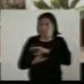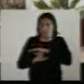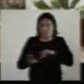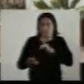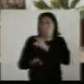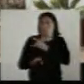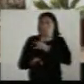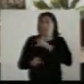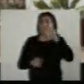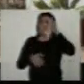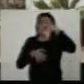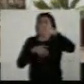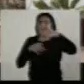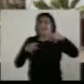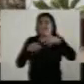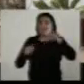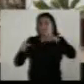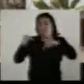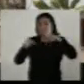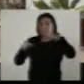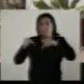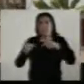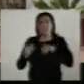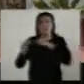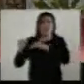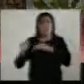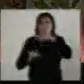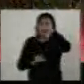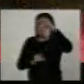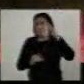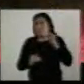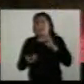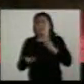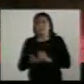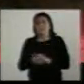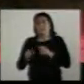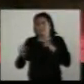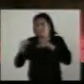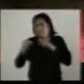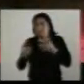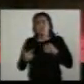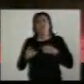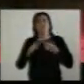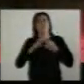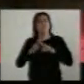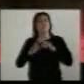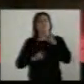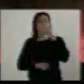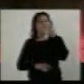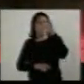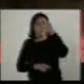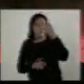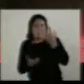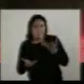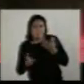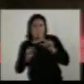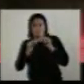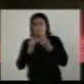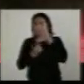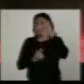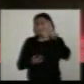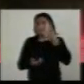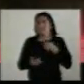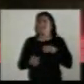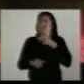soy ingeniero químico, tengo una maestría en ingeniería química. Fue así cuando yo inicio en la política.